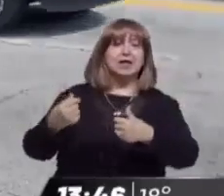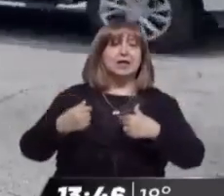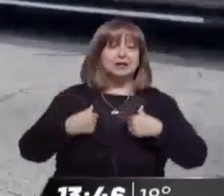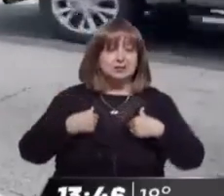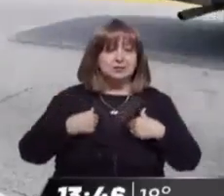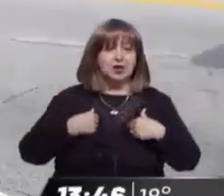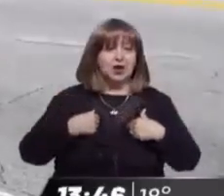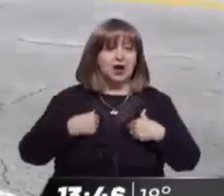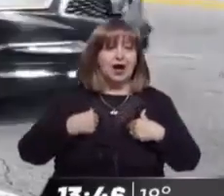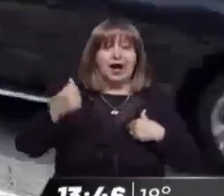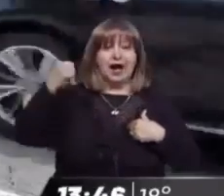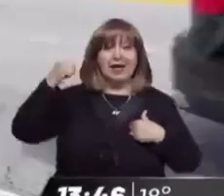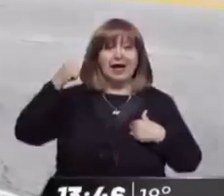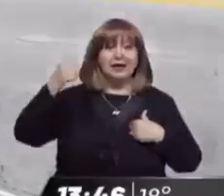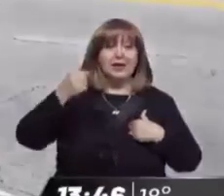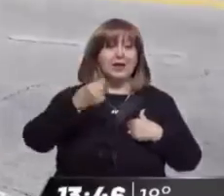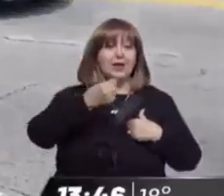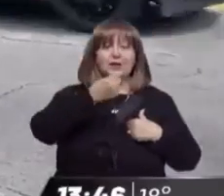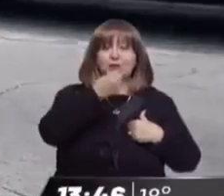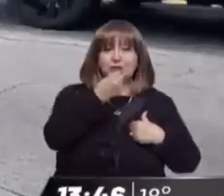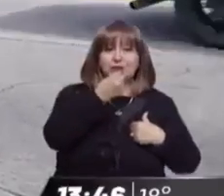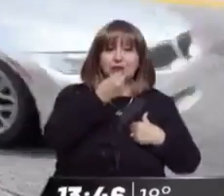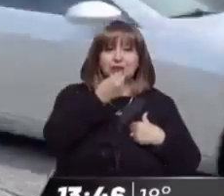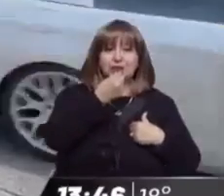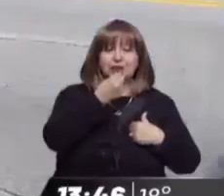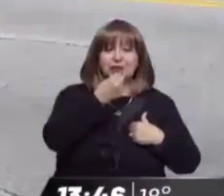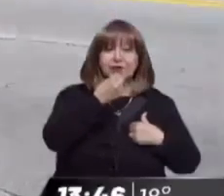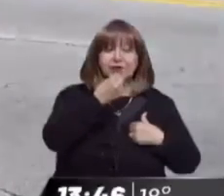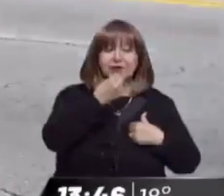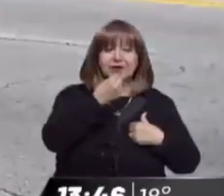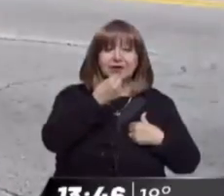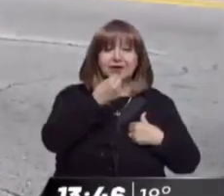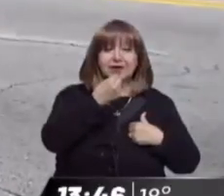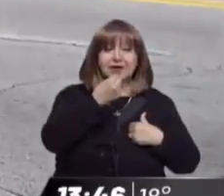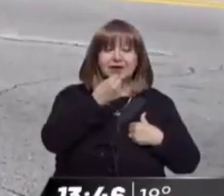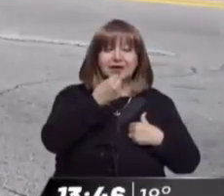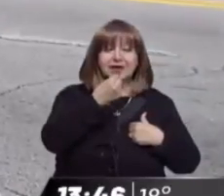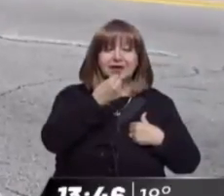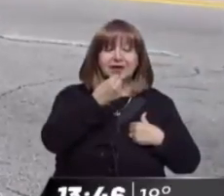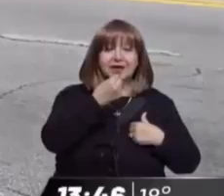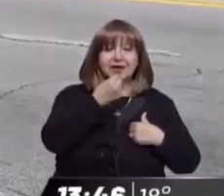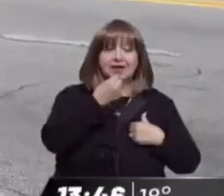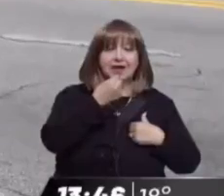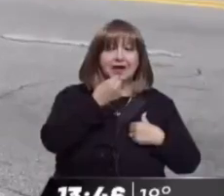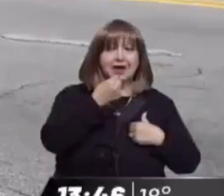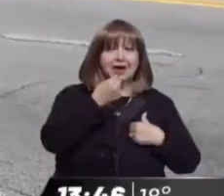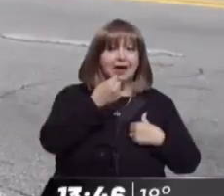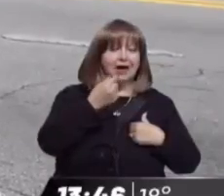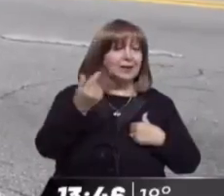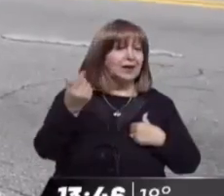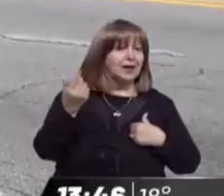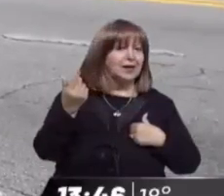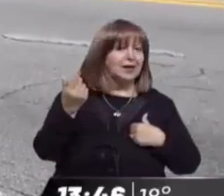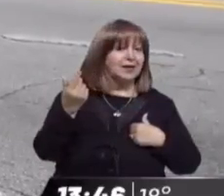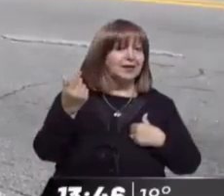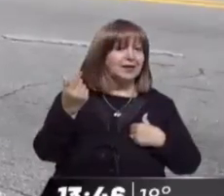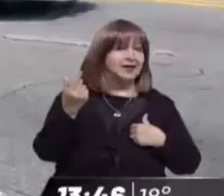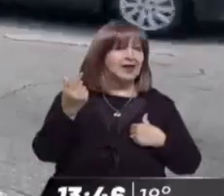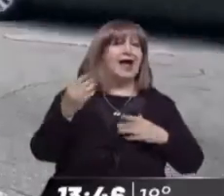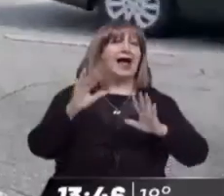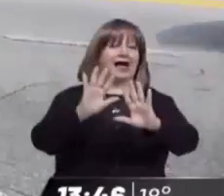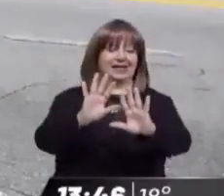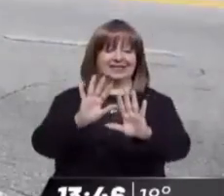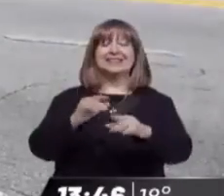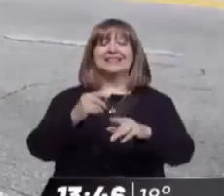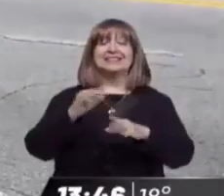Está el del silbato atrás, el de la banda sonora del noticiero que siempre escucho. Debe a ver, estar. ¿O ya puedo hablar ahora? Sí, ahora